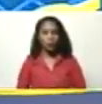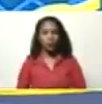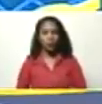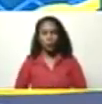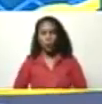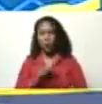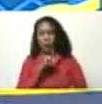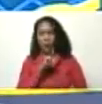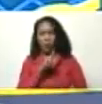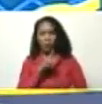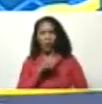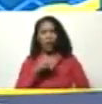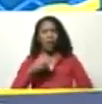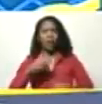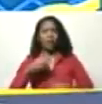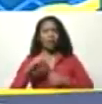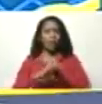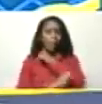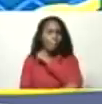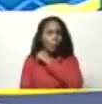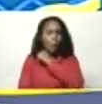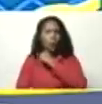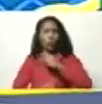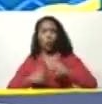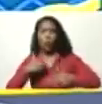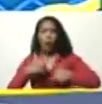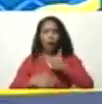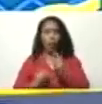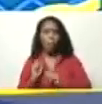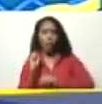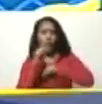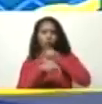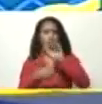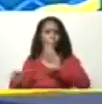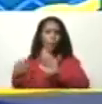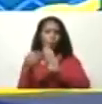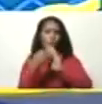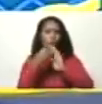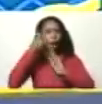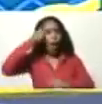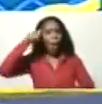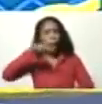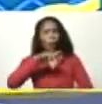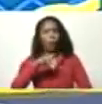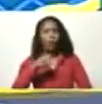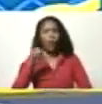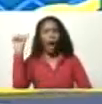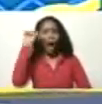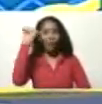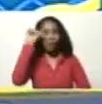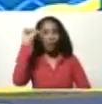criminal de los bombardeos contra el pueblo de Afganistán.